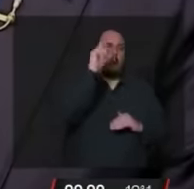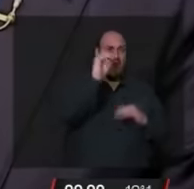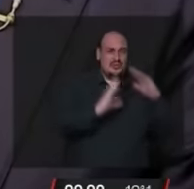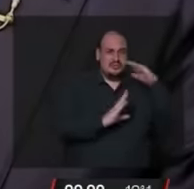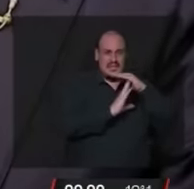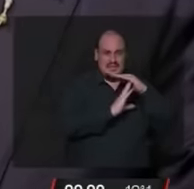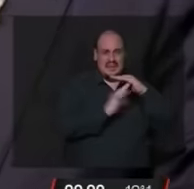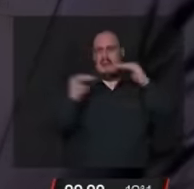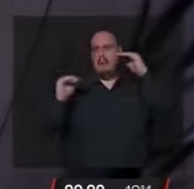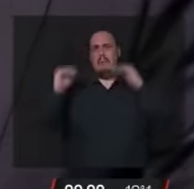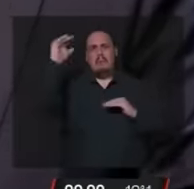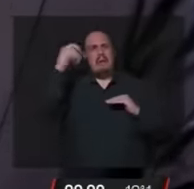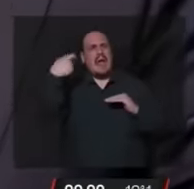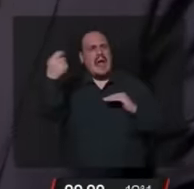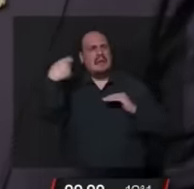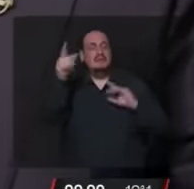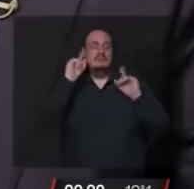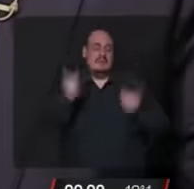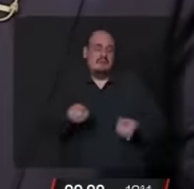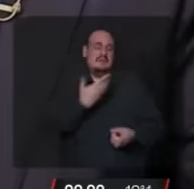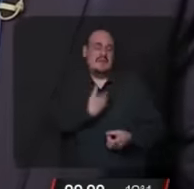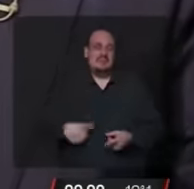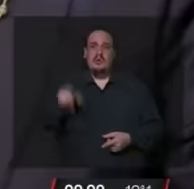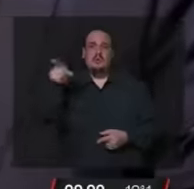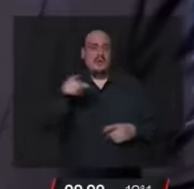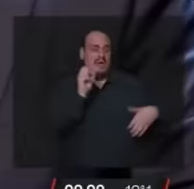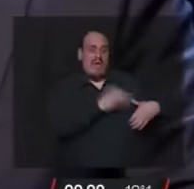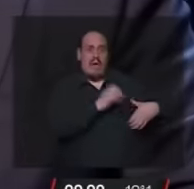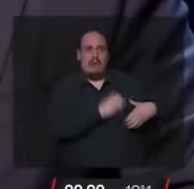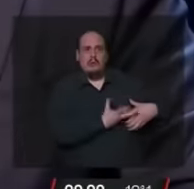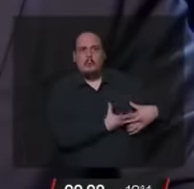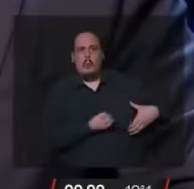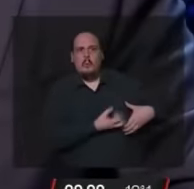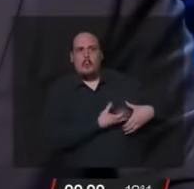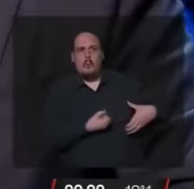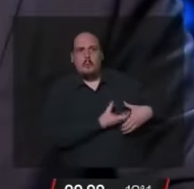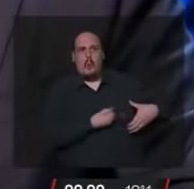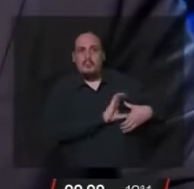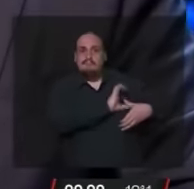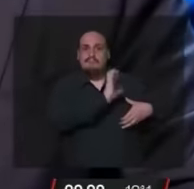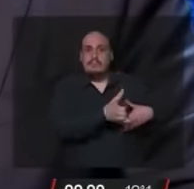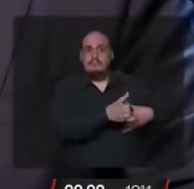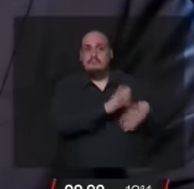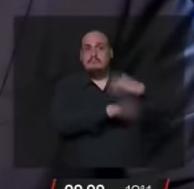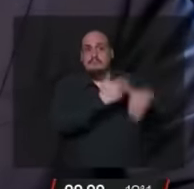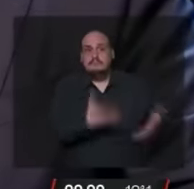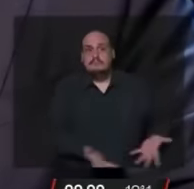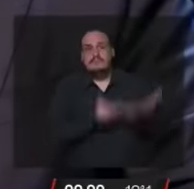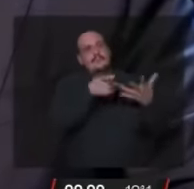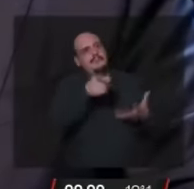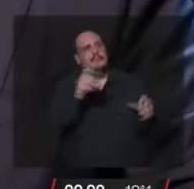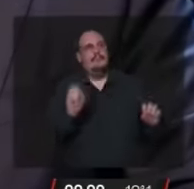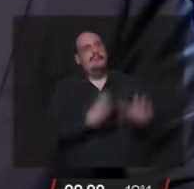y, digamos, el Estado Nacional. Claro, entonces se chupan todo el ahorro, es imposible invertir, es imposible crecer. ¿Qué magia la suya,